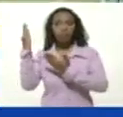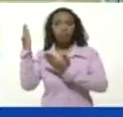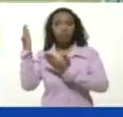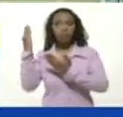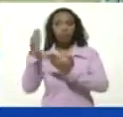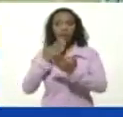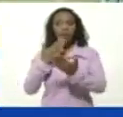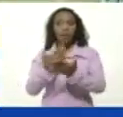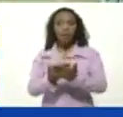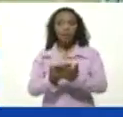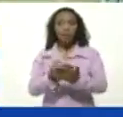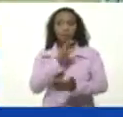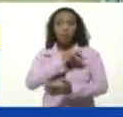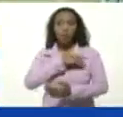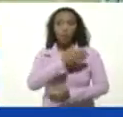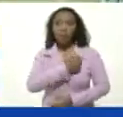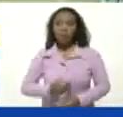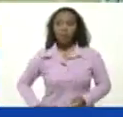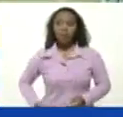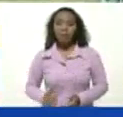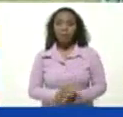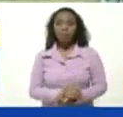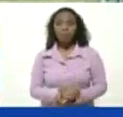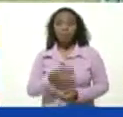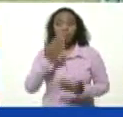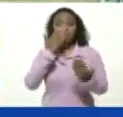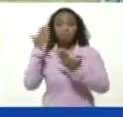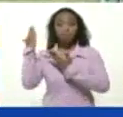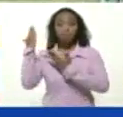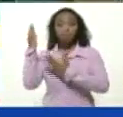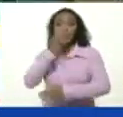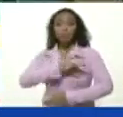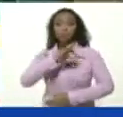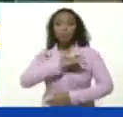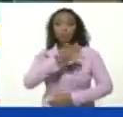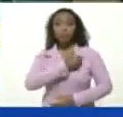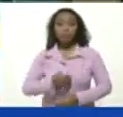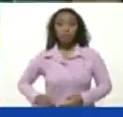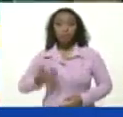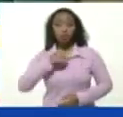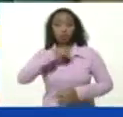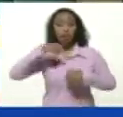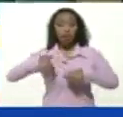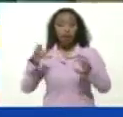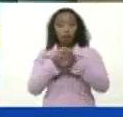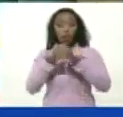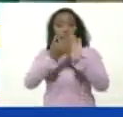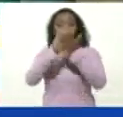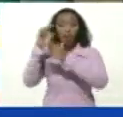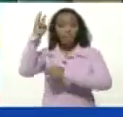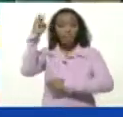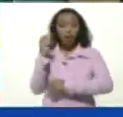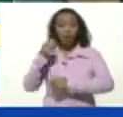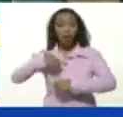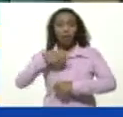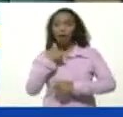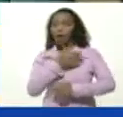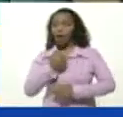Gracias, señor presidente. Miren, señor presidente, desde acá de la Ciudad Comunal de Petare, queremos decirle, como decía